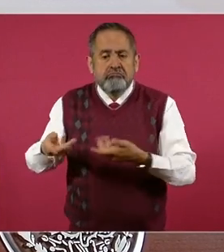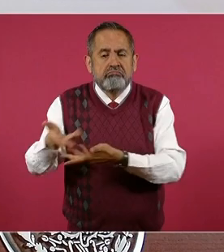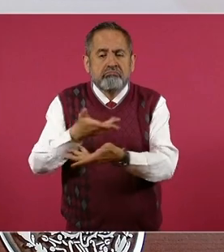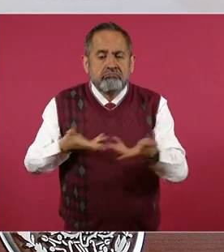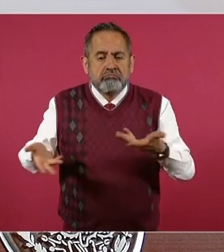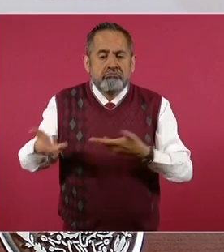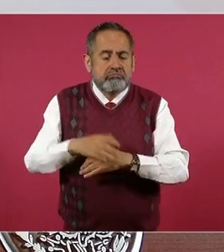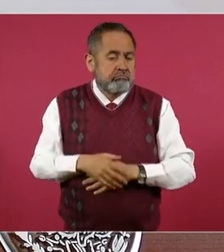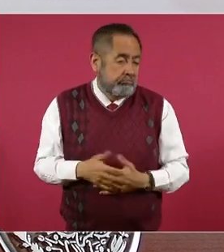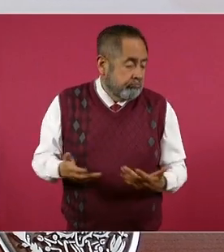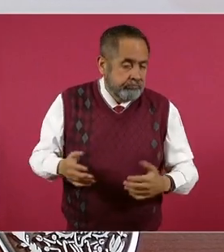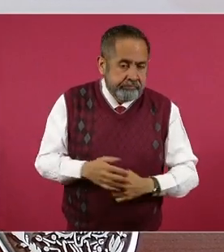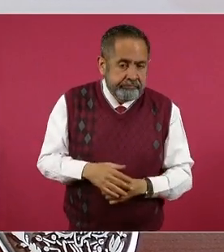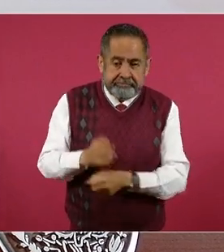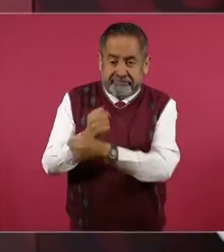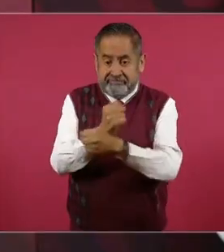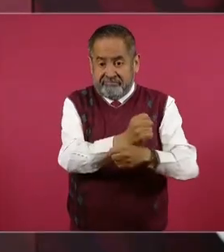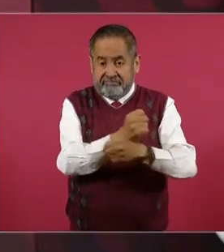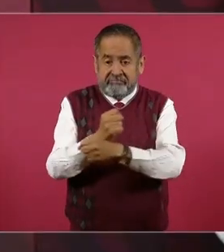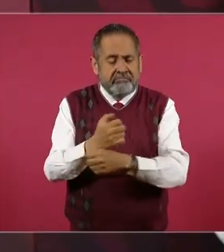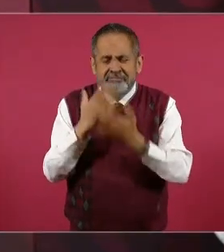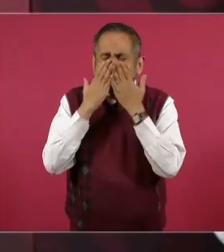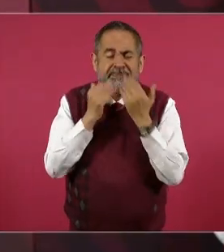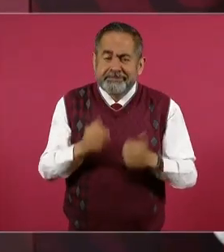No había esclavitud.